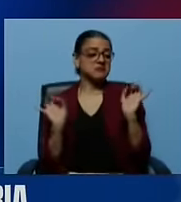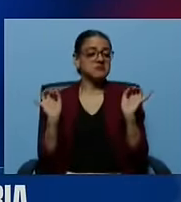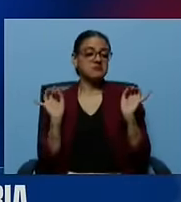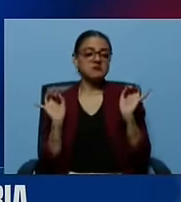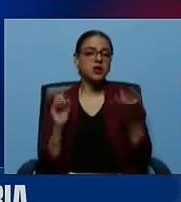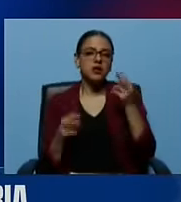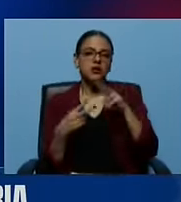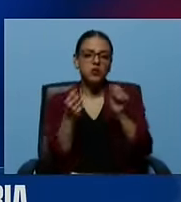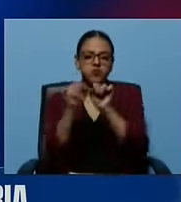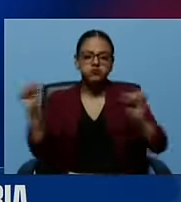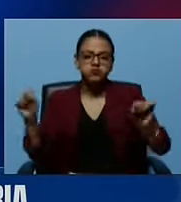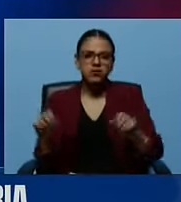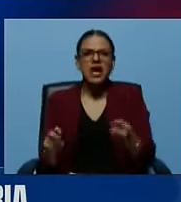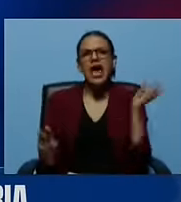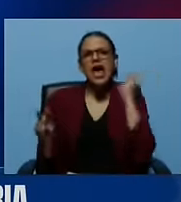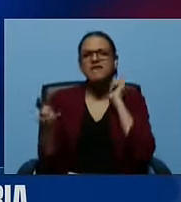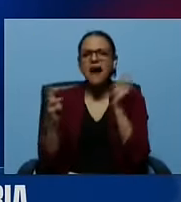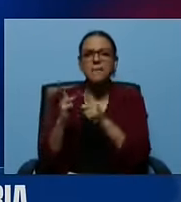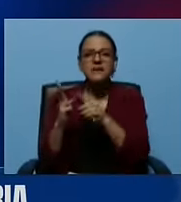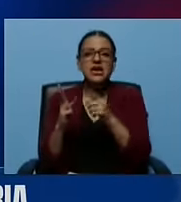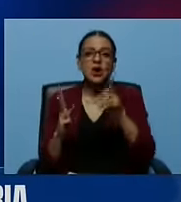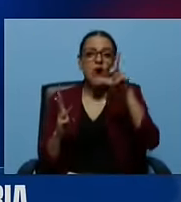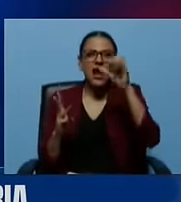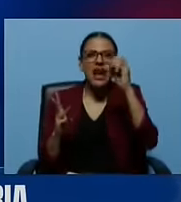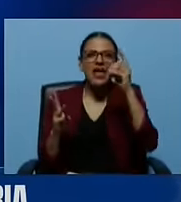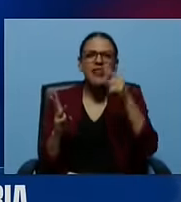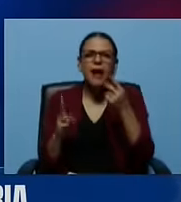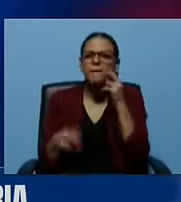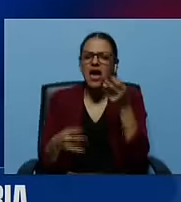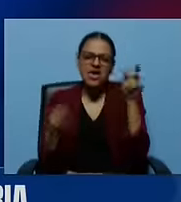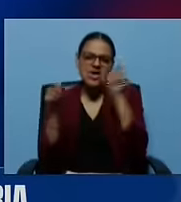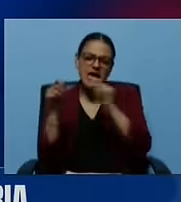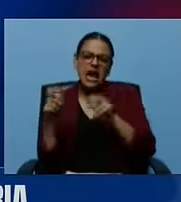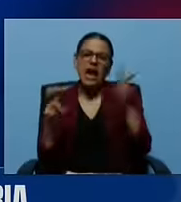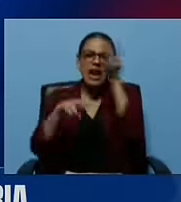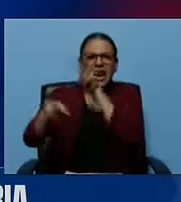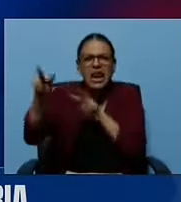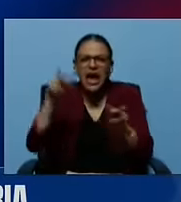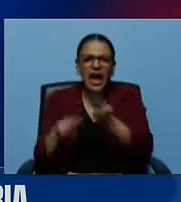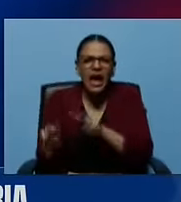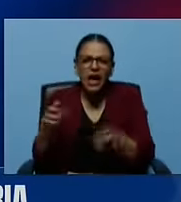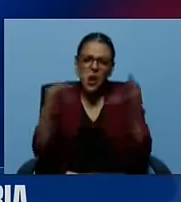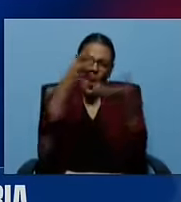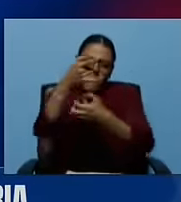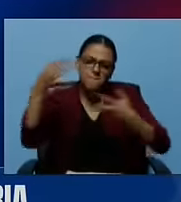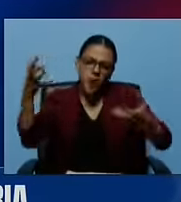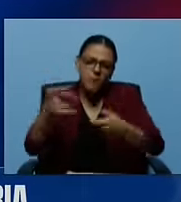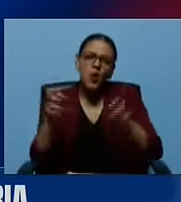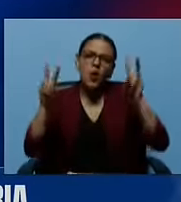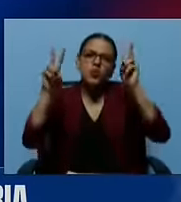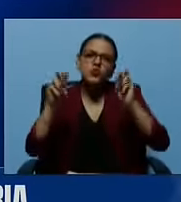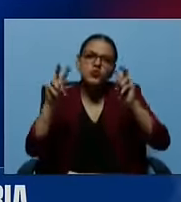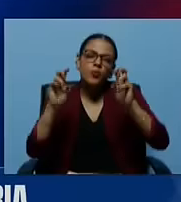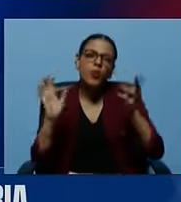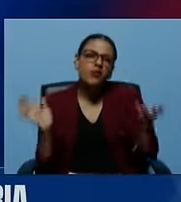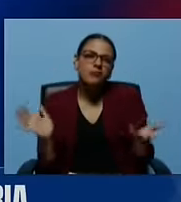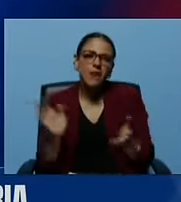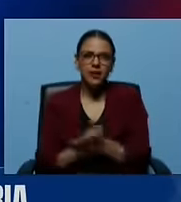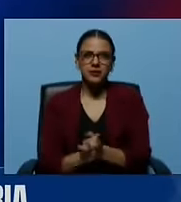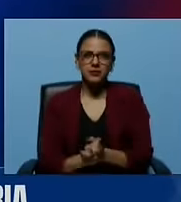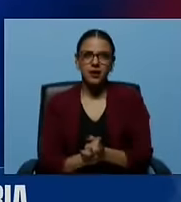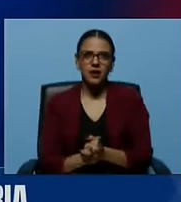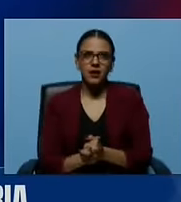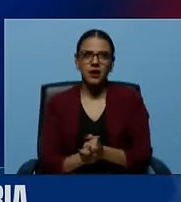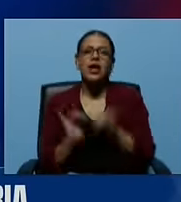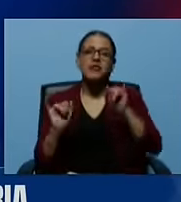Tuvo que venir el vampiro Antonio Ledezma y leer un discurso supuestamente escrito